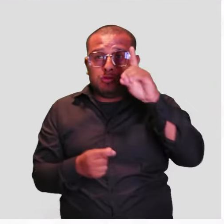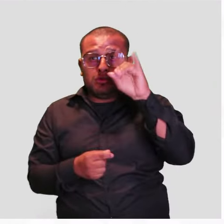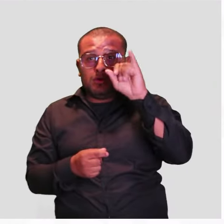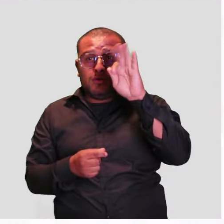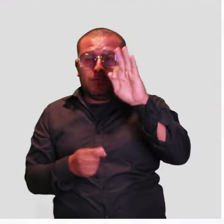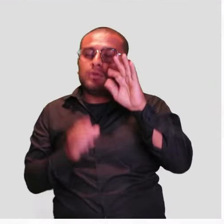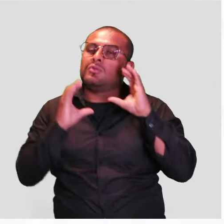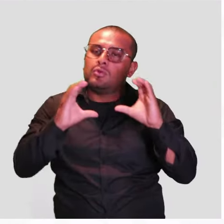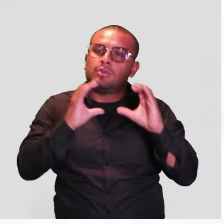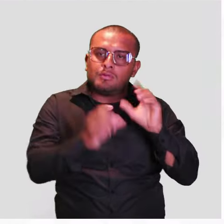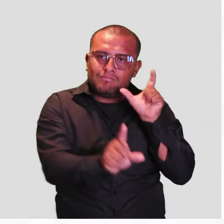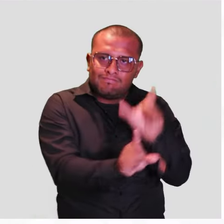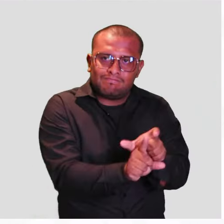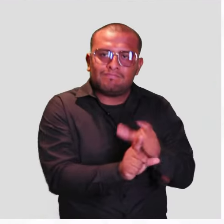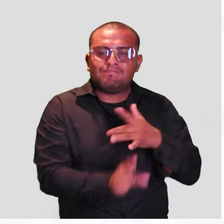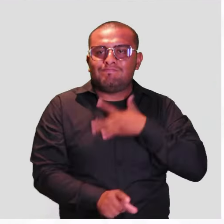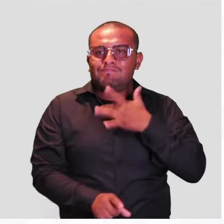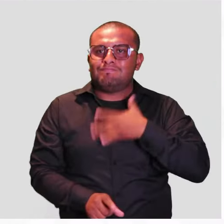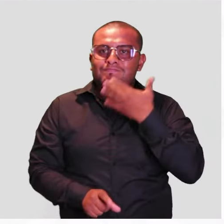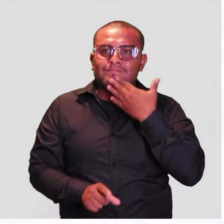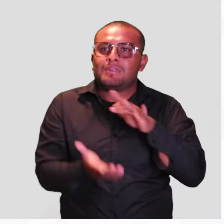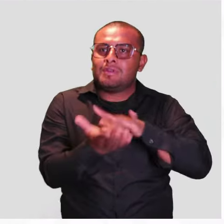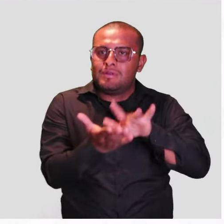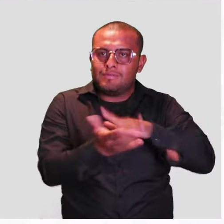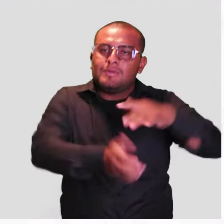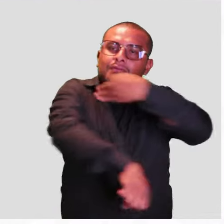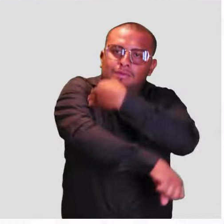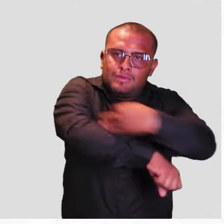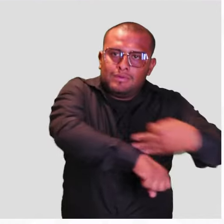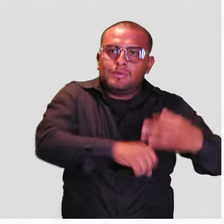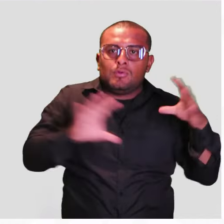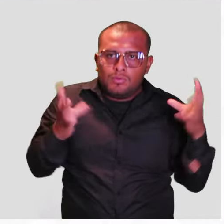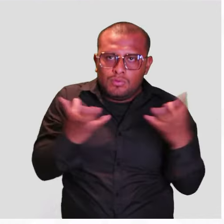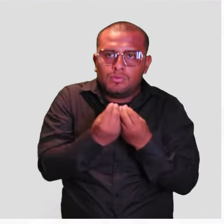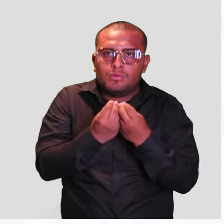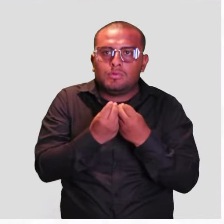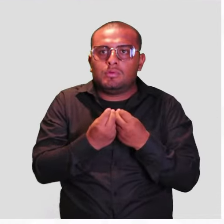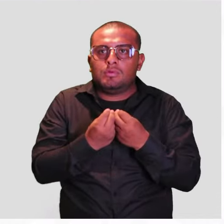sensible que les brinde un verdadero apoyo a las familias con un acompañamiento educativo,